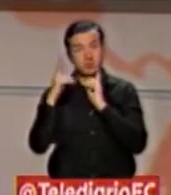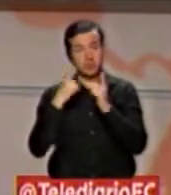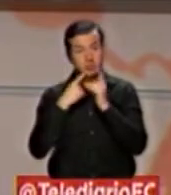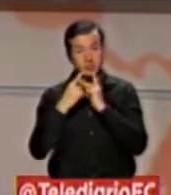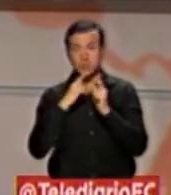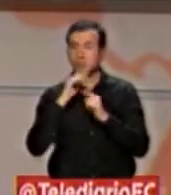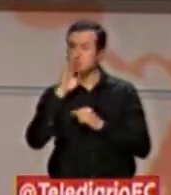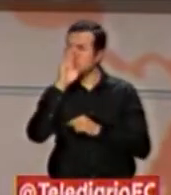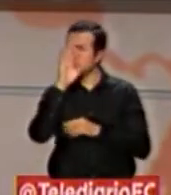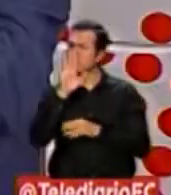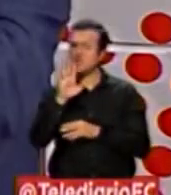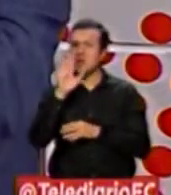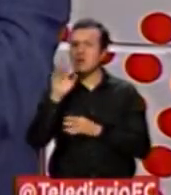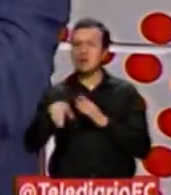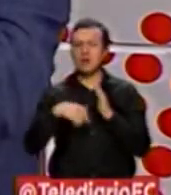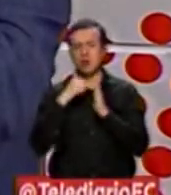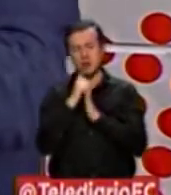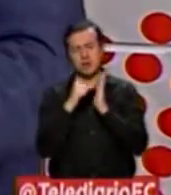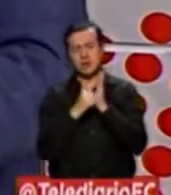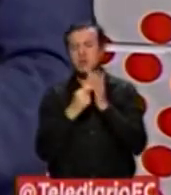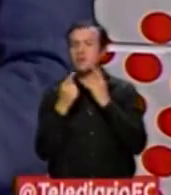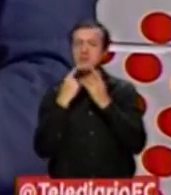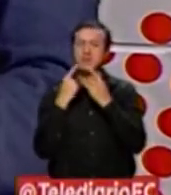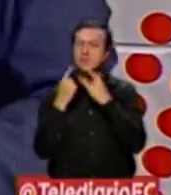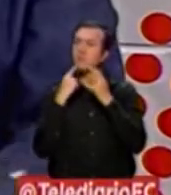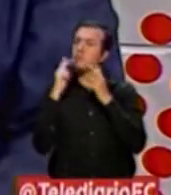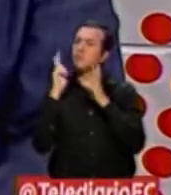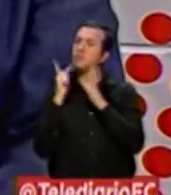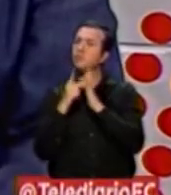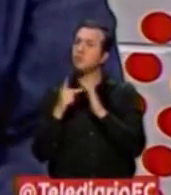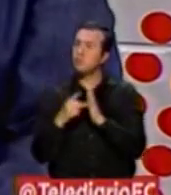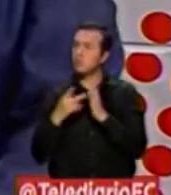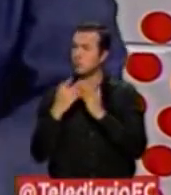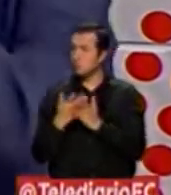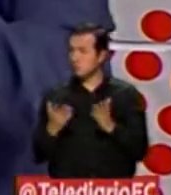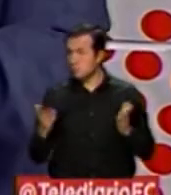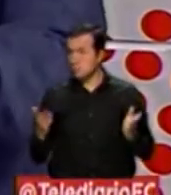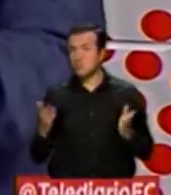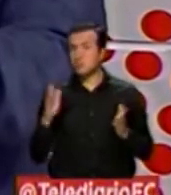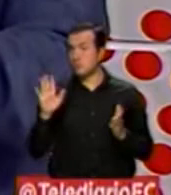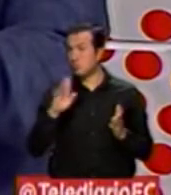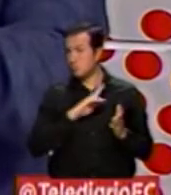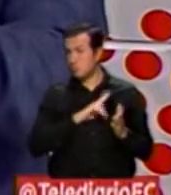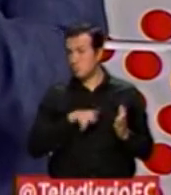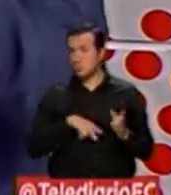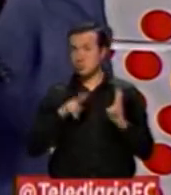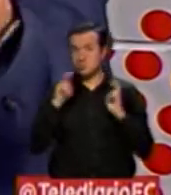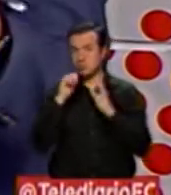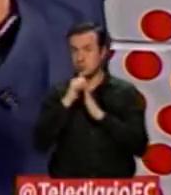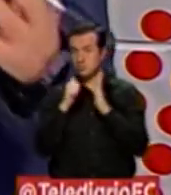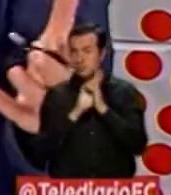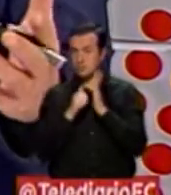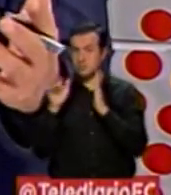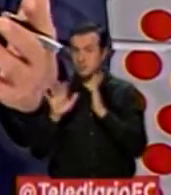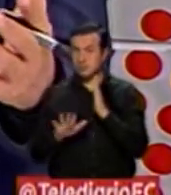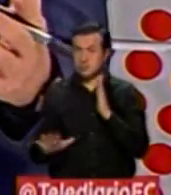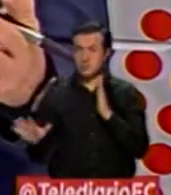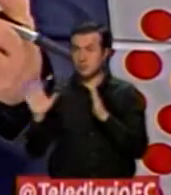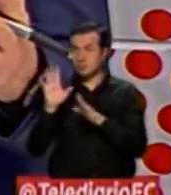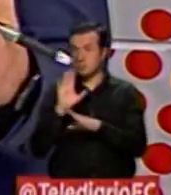siempre será importante... Si hubiera que acotar una agenda de diálogo, ¿cuáles serían los puntos que usted incluiría? Y me refiero también a una agenda aterrizada en el